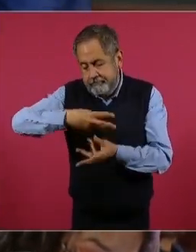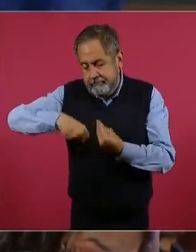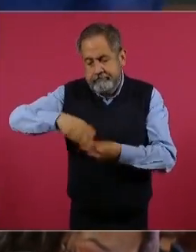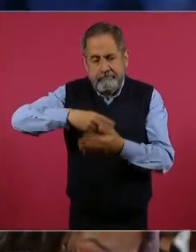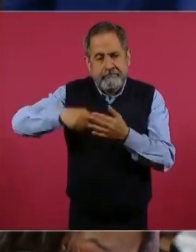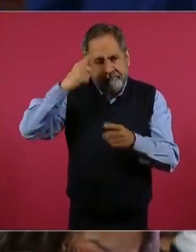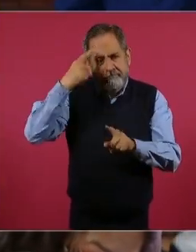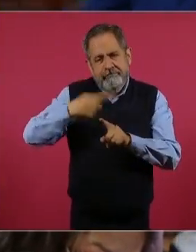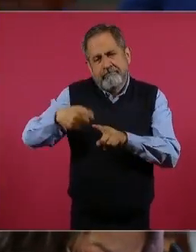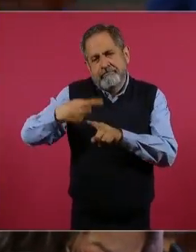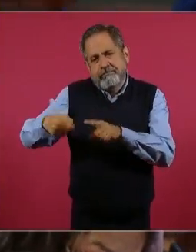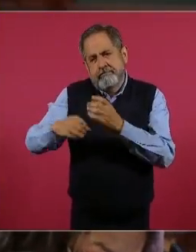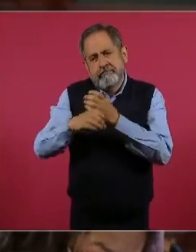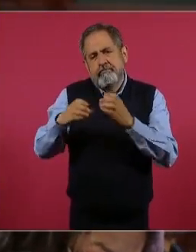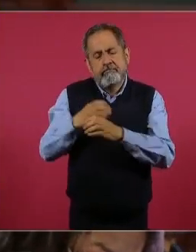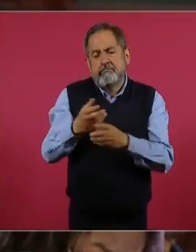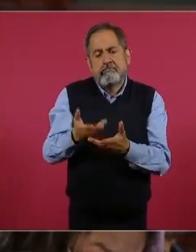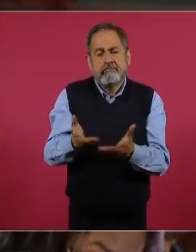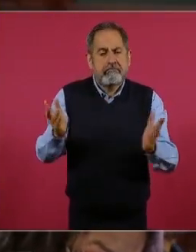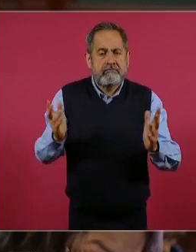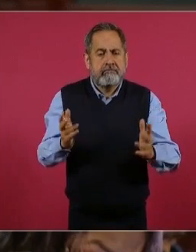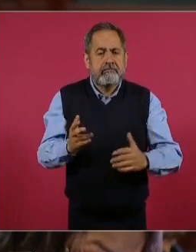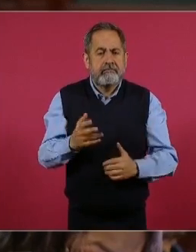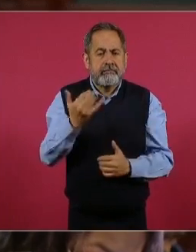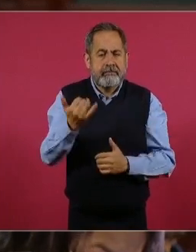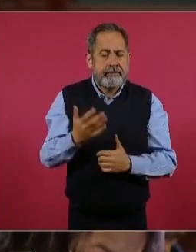algunas cosas, y